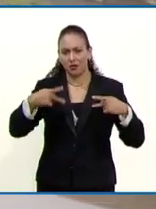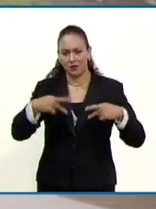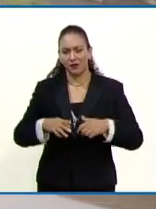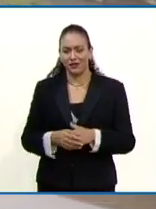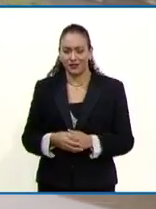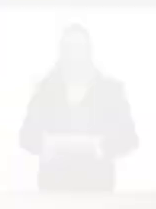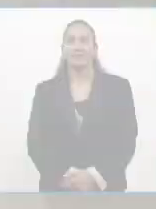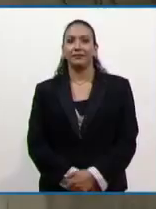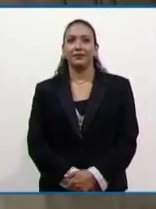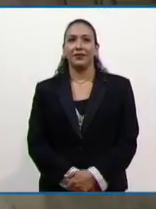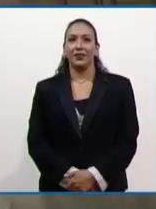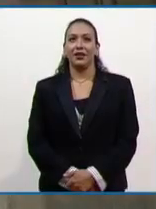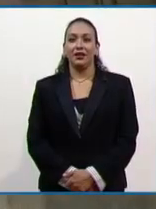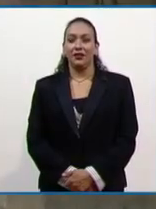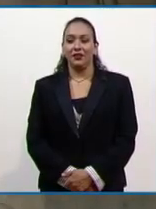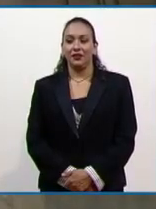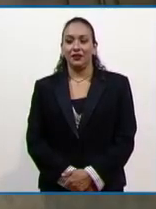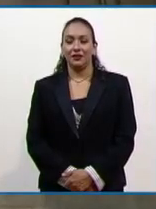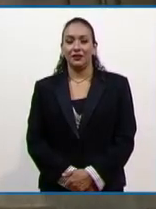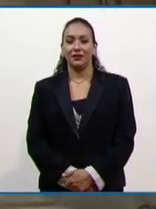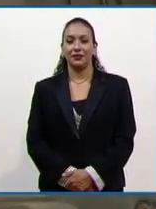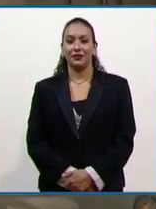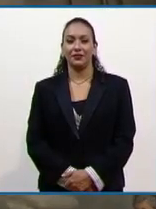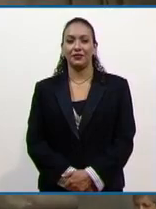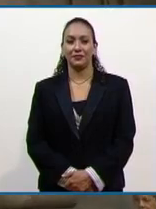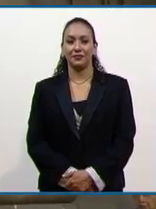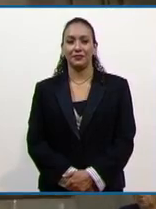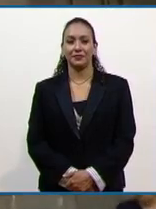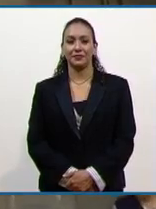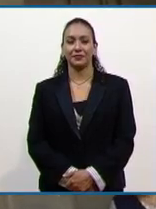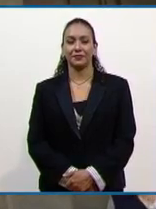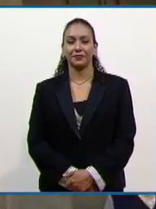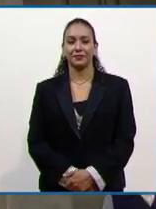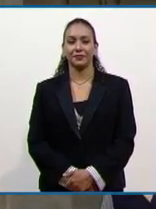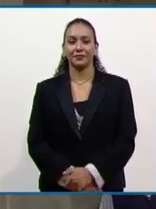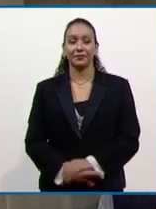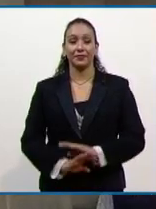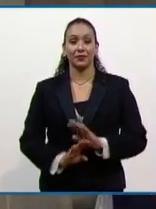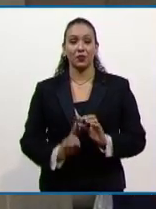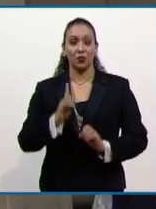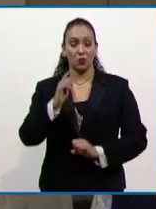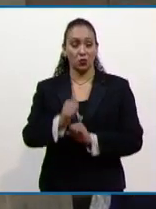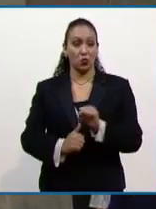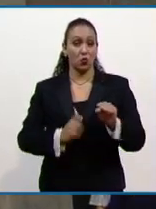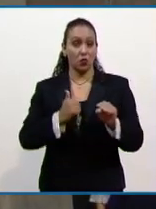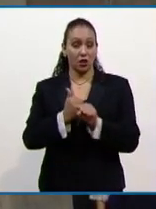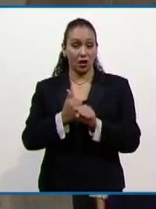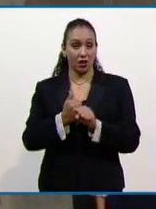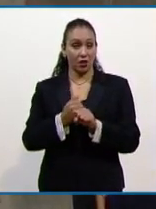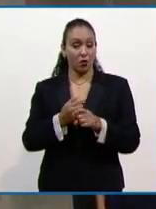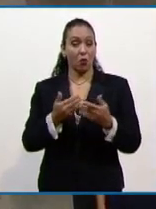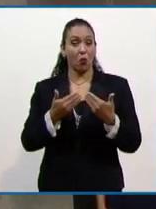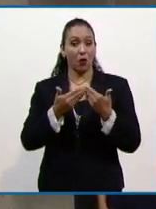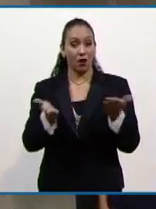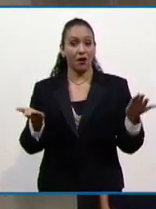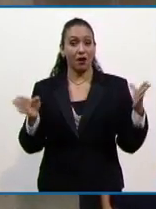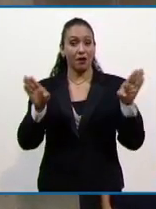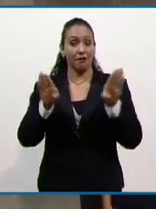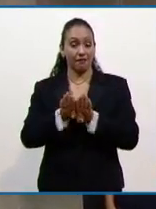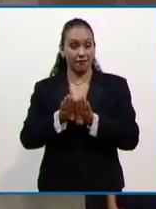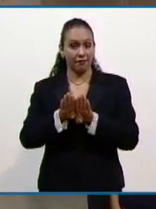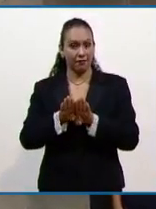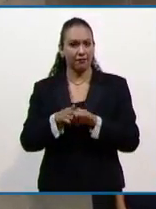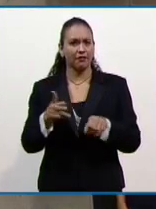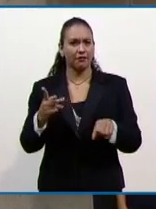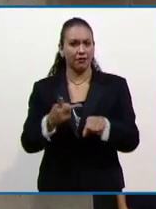Federación. A más de un año de haber sido cerrada, este jueves la puerta principal de la Suprema Corte